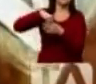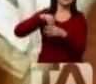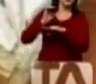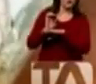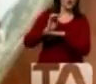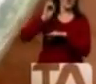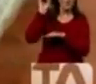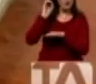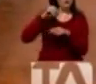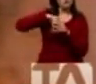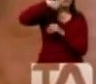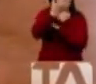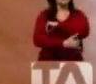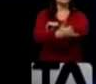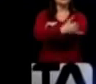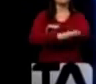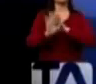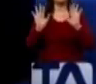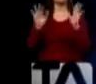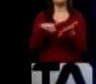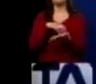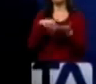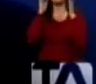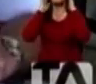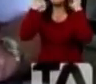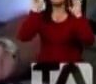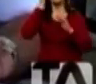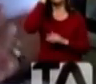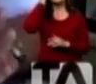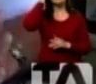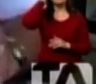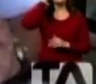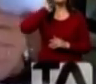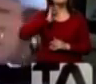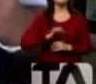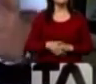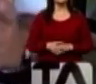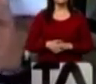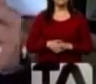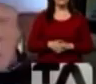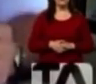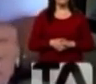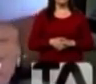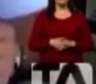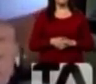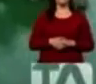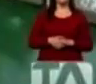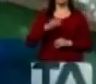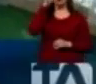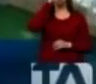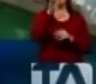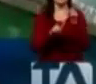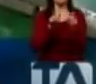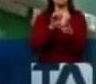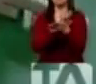nuestro país o iba a ser llevado fuera de nuestras fronteras. Lamentablemente no pudimos encontrar personas. La